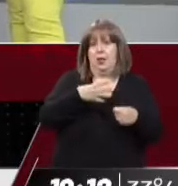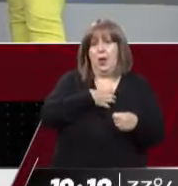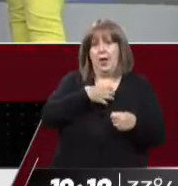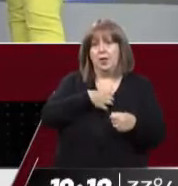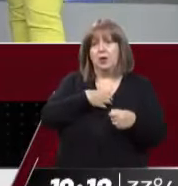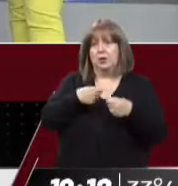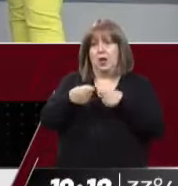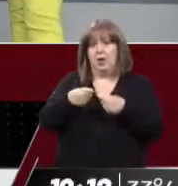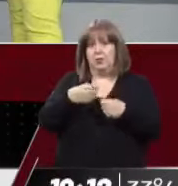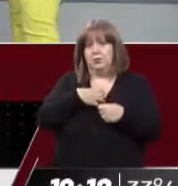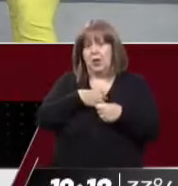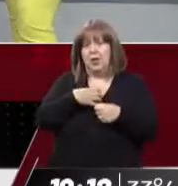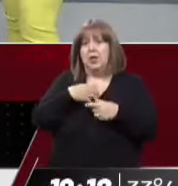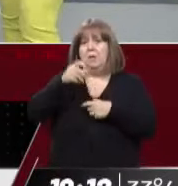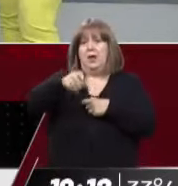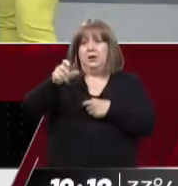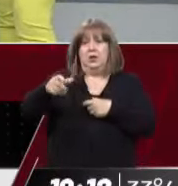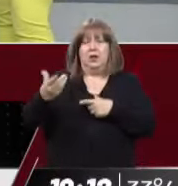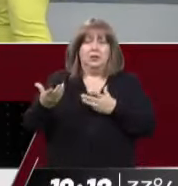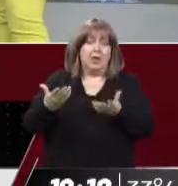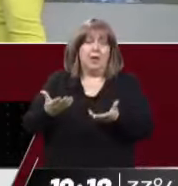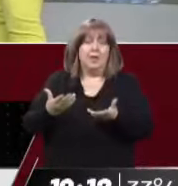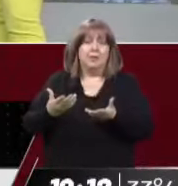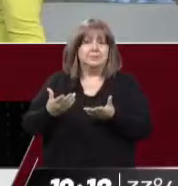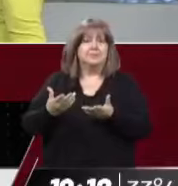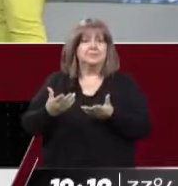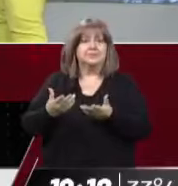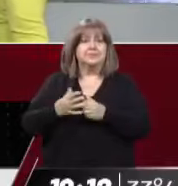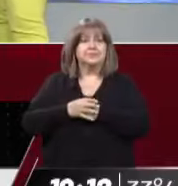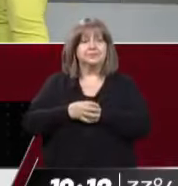y seguramente también a las inquietudes o planteos que ponen sus consumidores, Silvia.